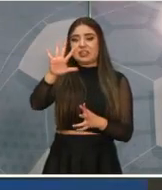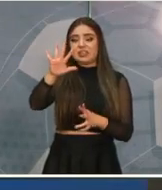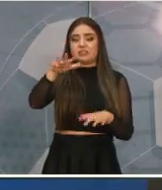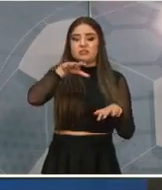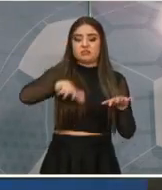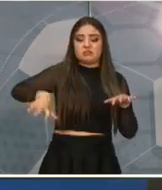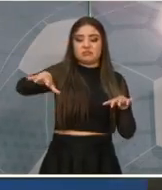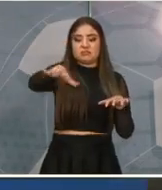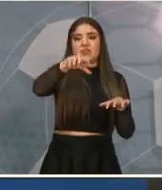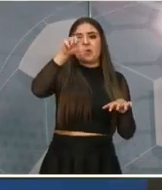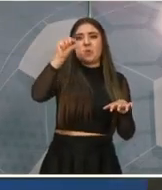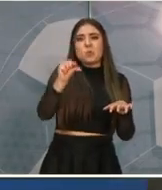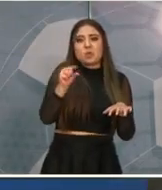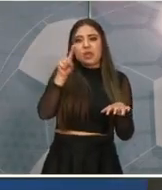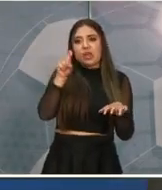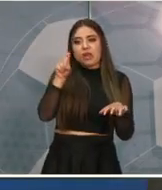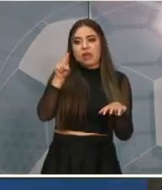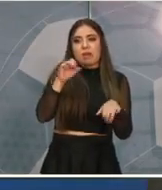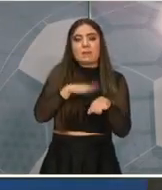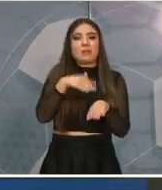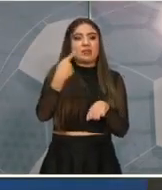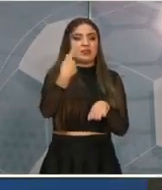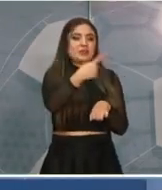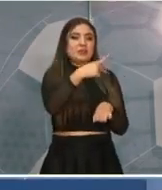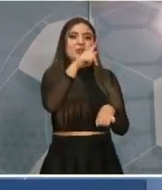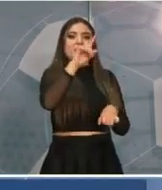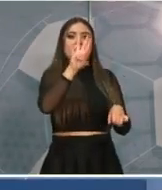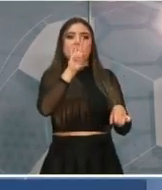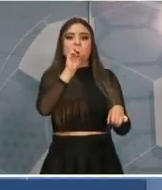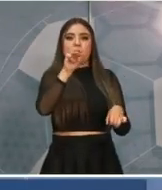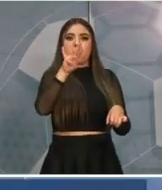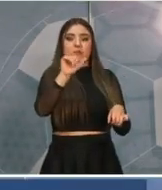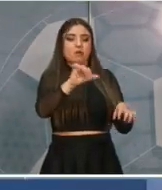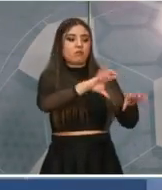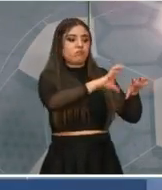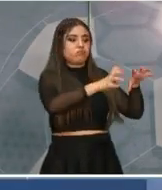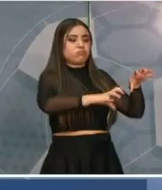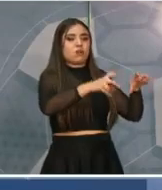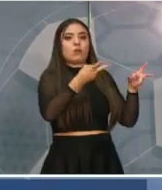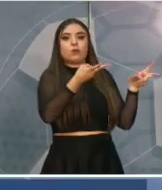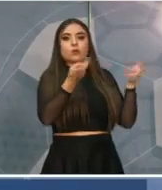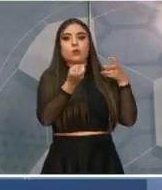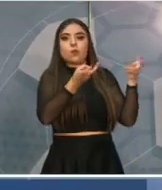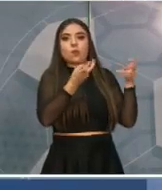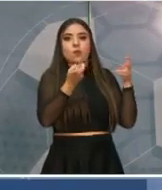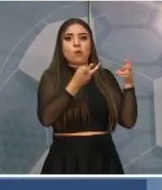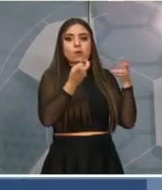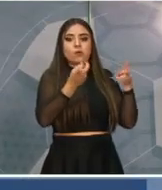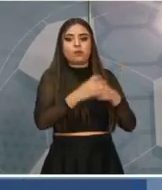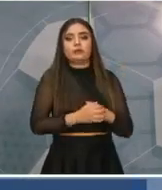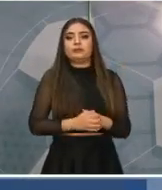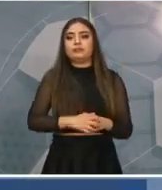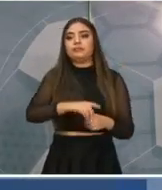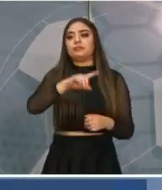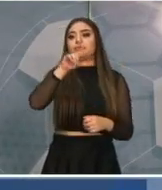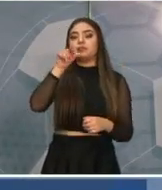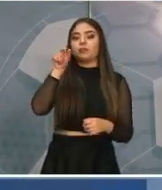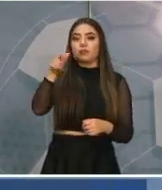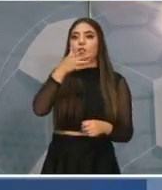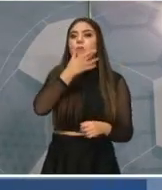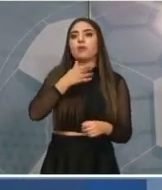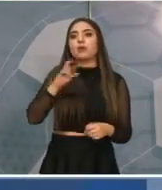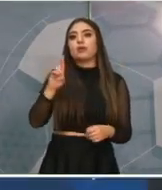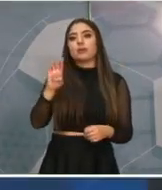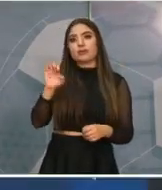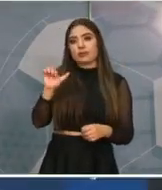mientras que los daños ocasionados en el cárcamo originaron el brote de aguas negras raymundo rodríguez gerente técnico de enzimas